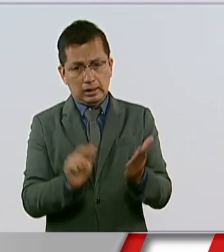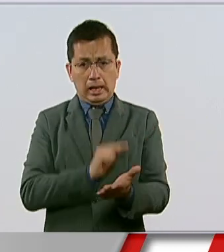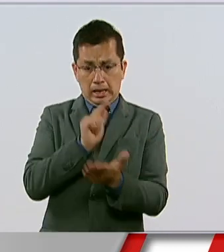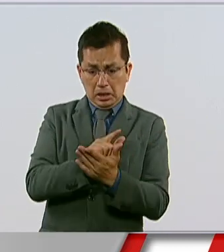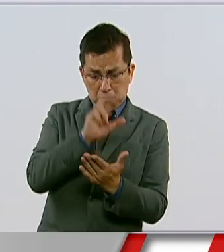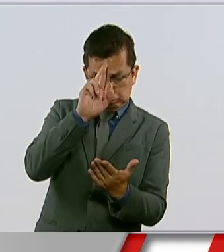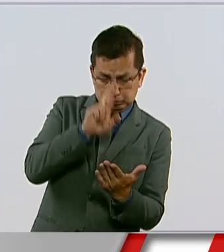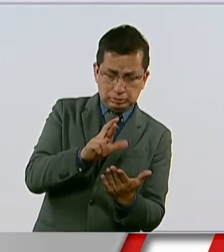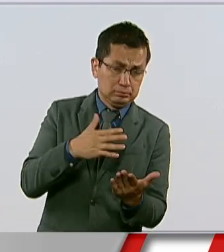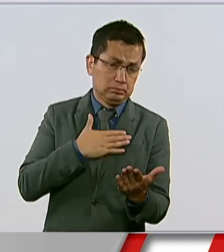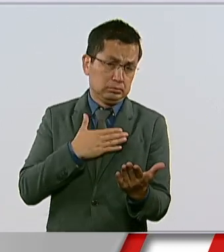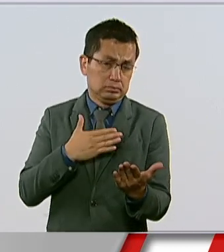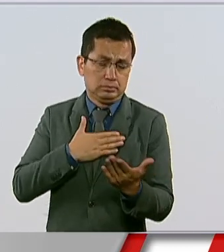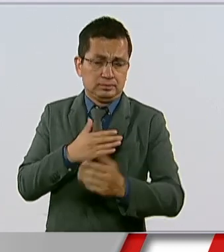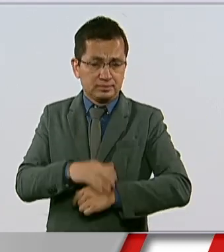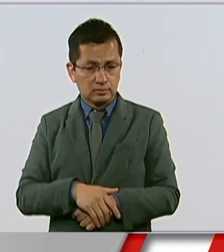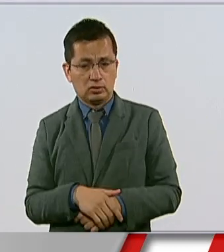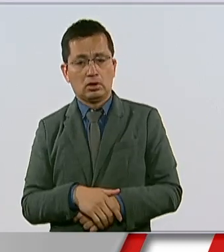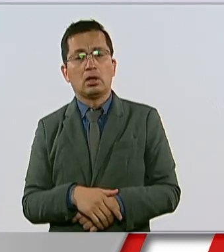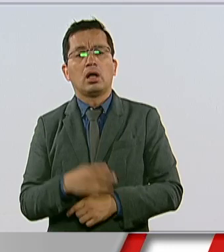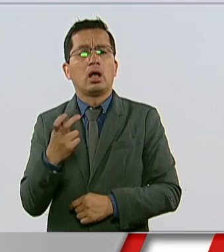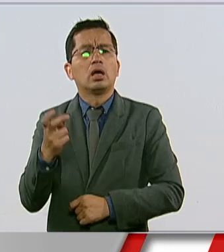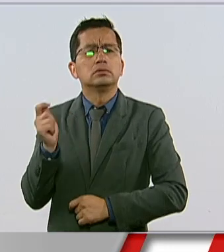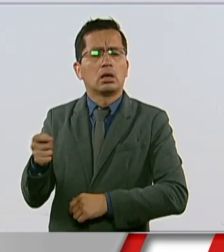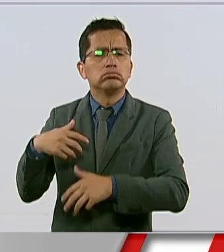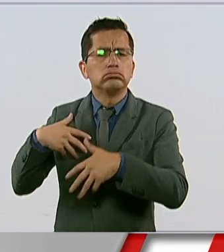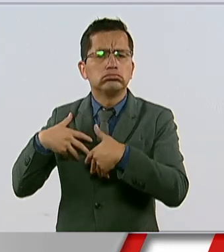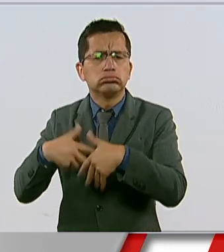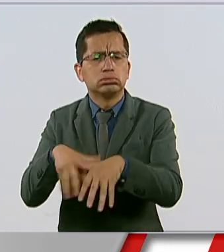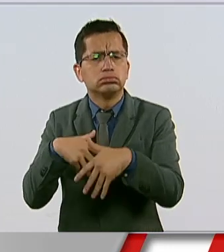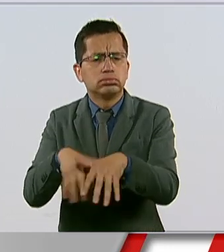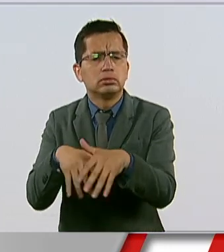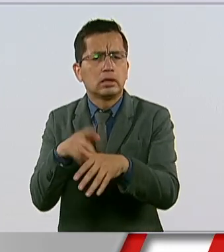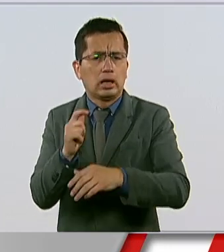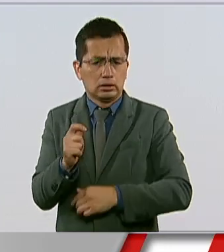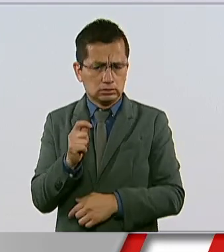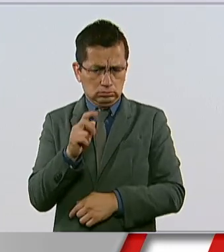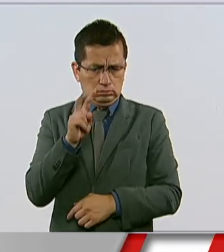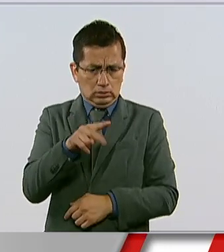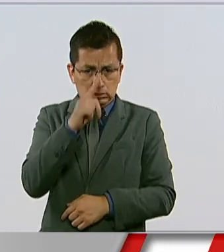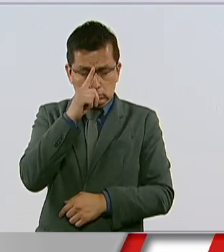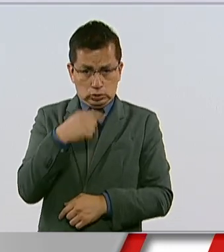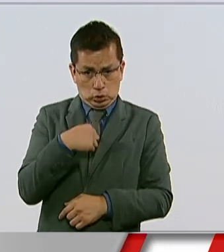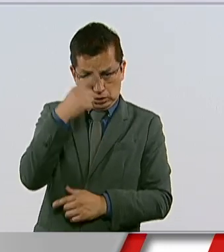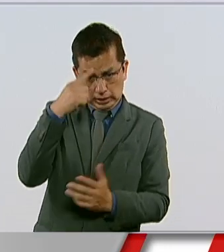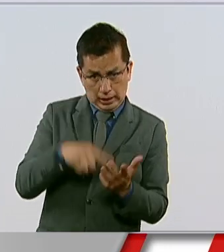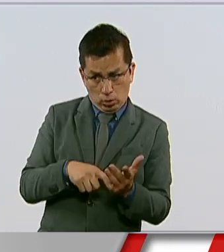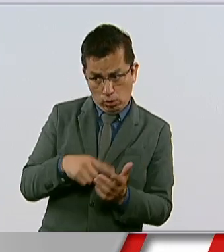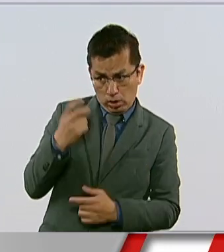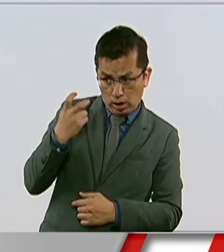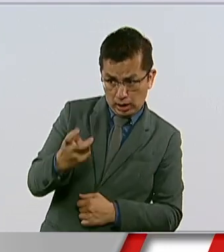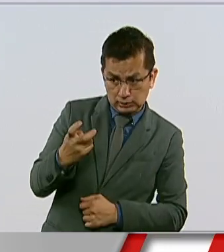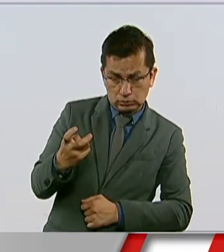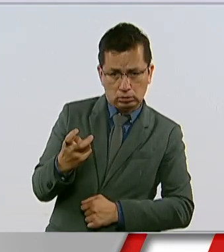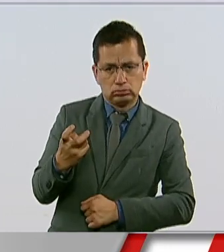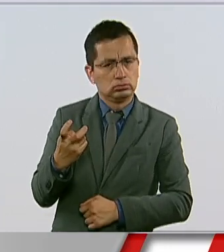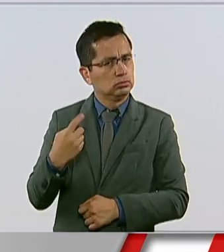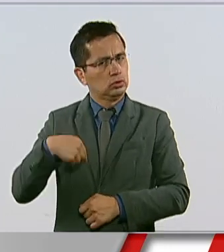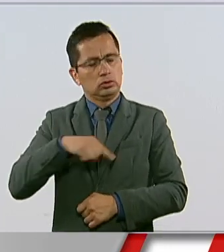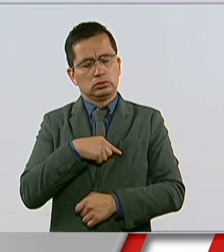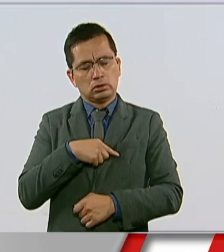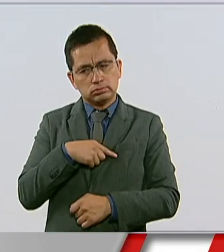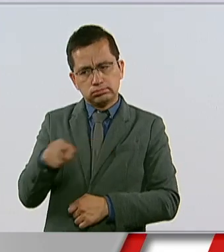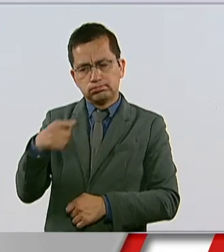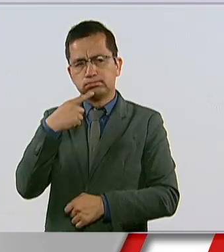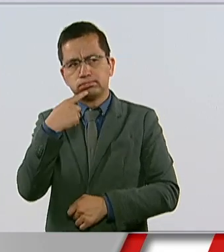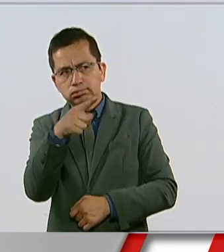es una manifestación que en lo personal creo debemos reflexionar